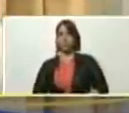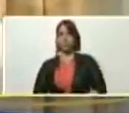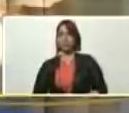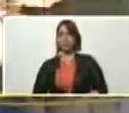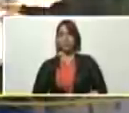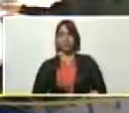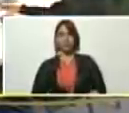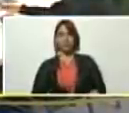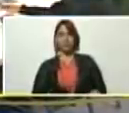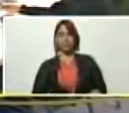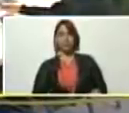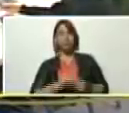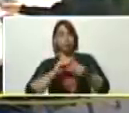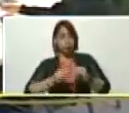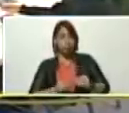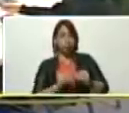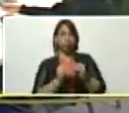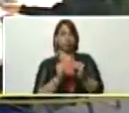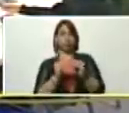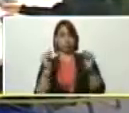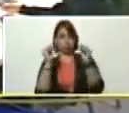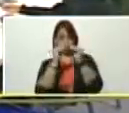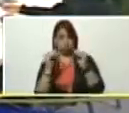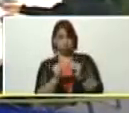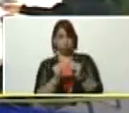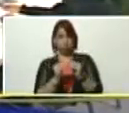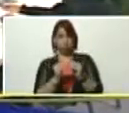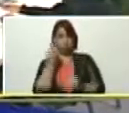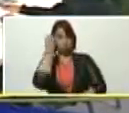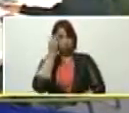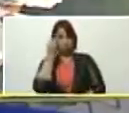adecuando. Creía que es un momento